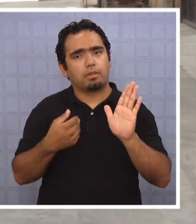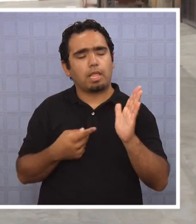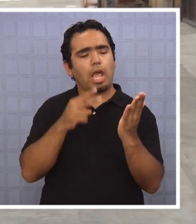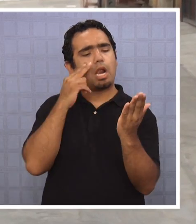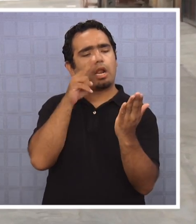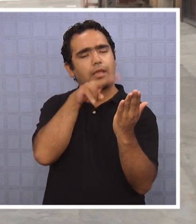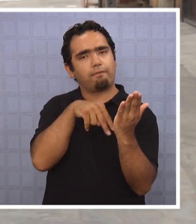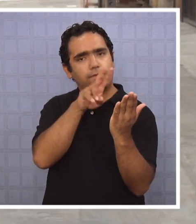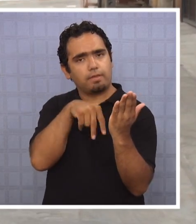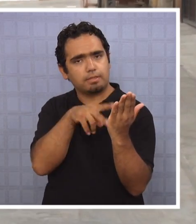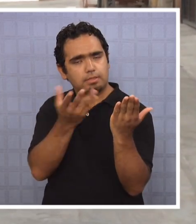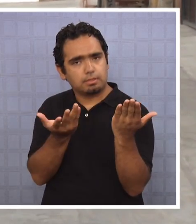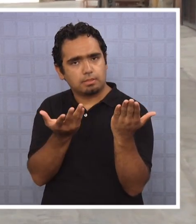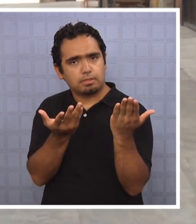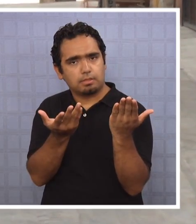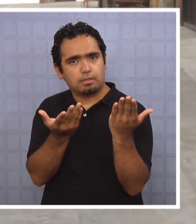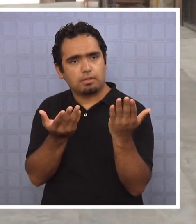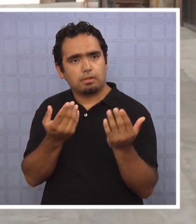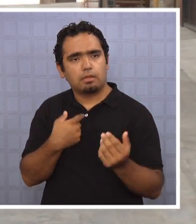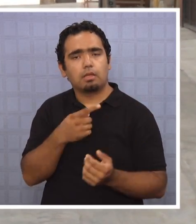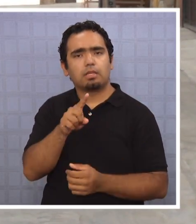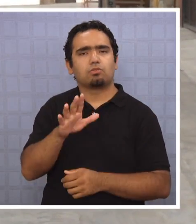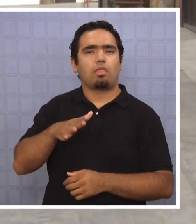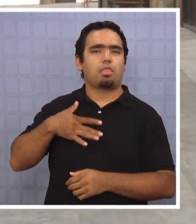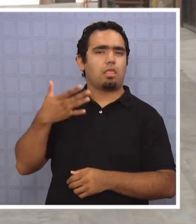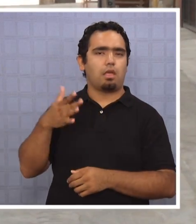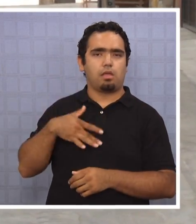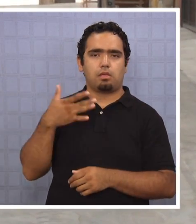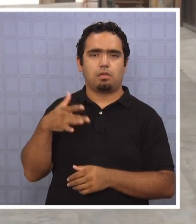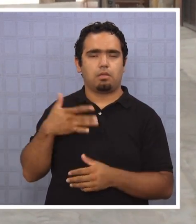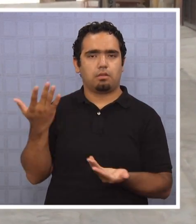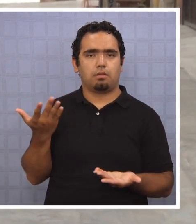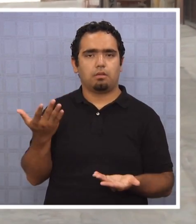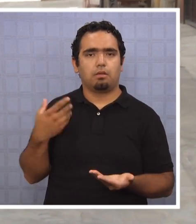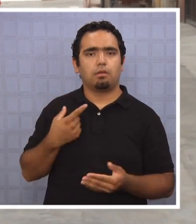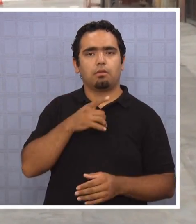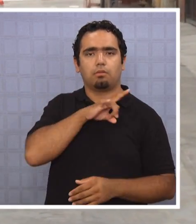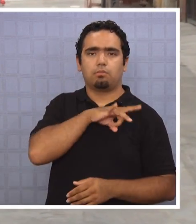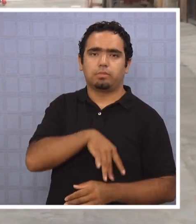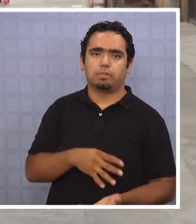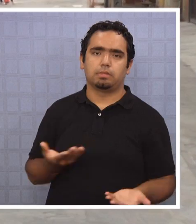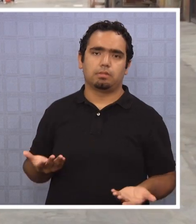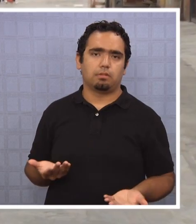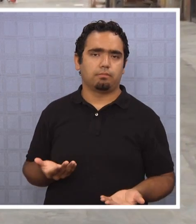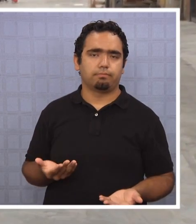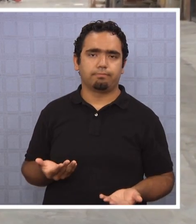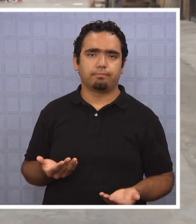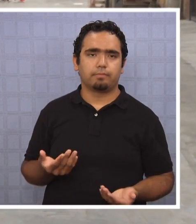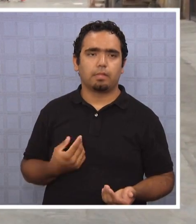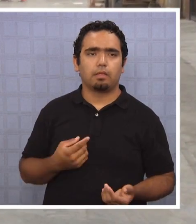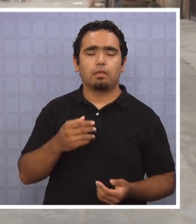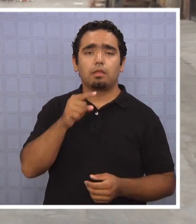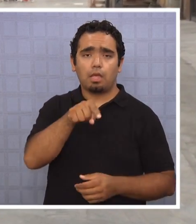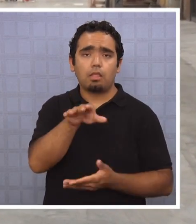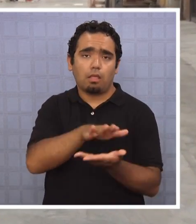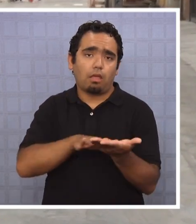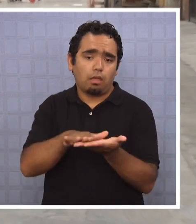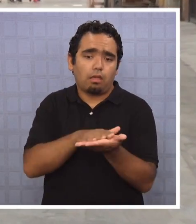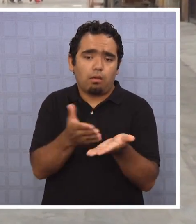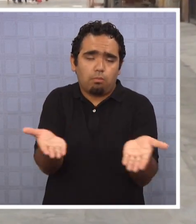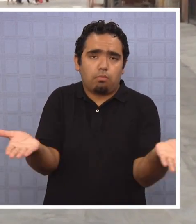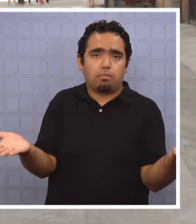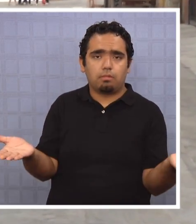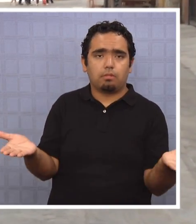el Estado revisa la propuesta, es dañino para Chile. Y este